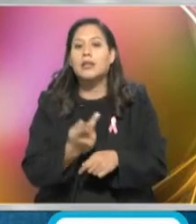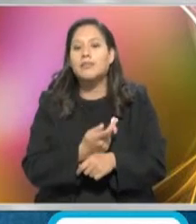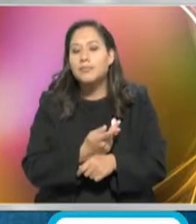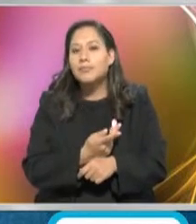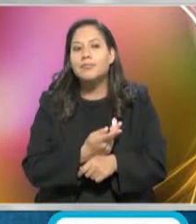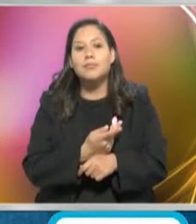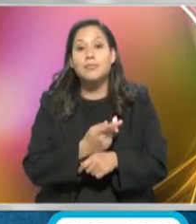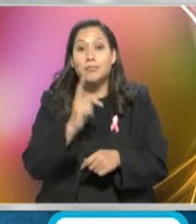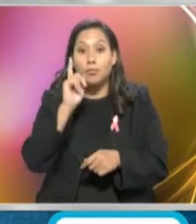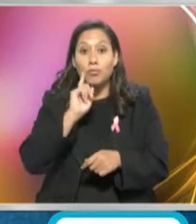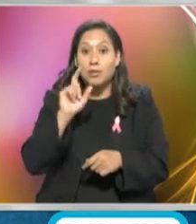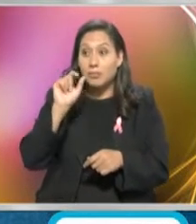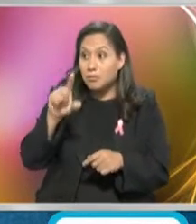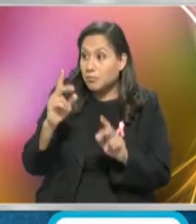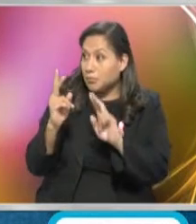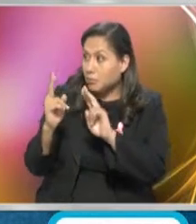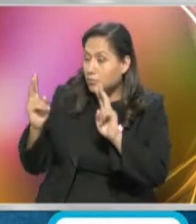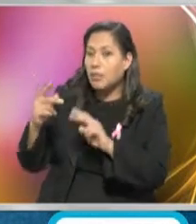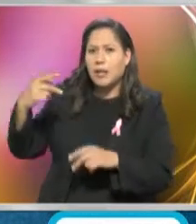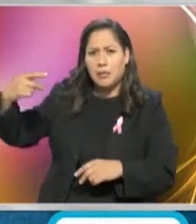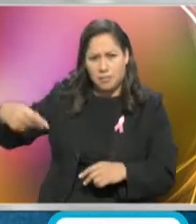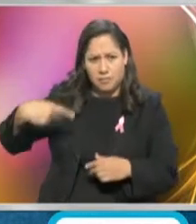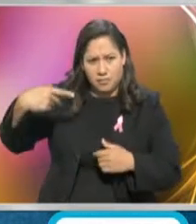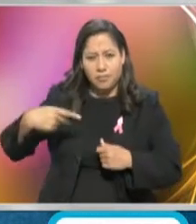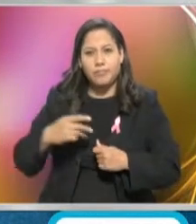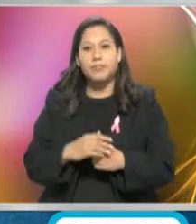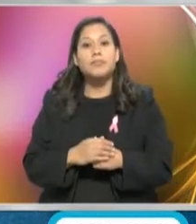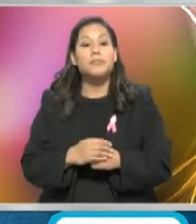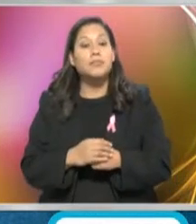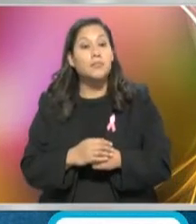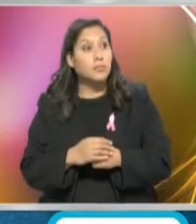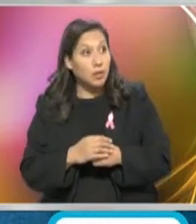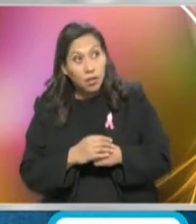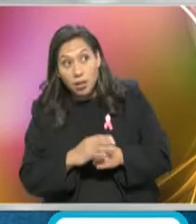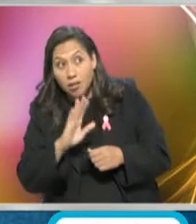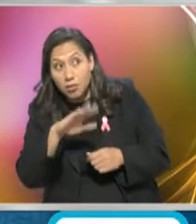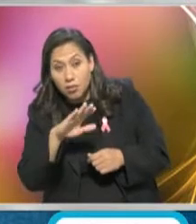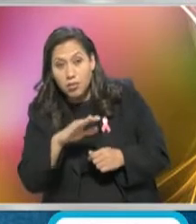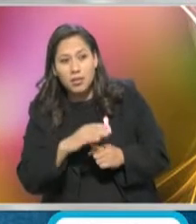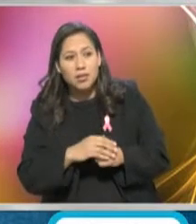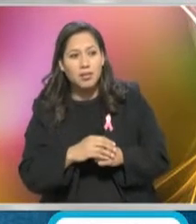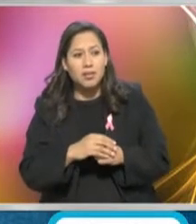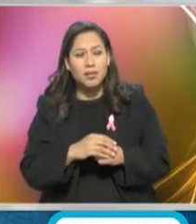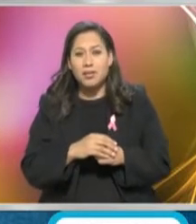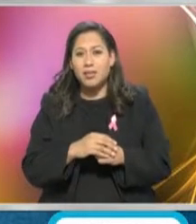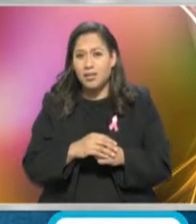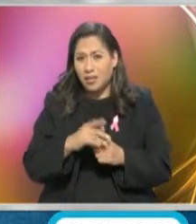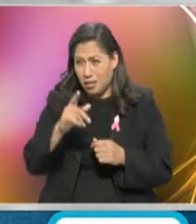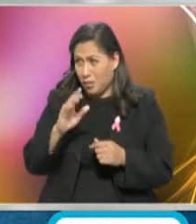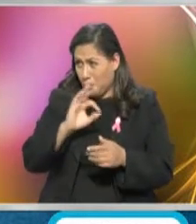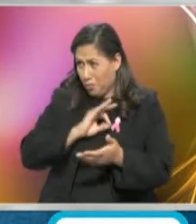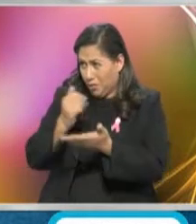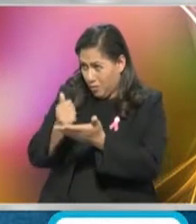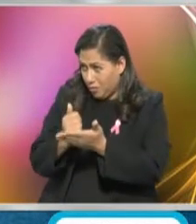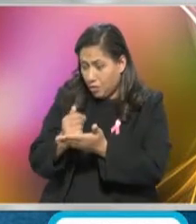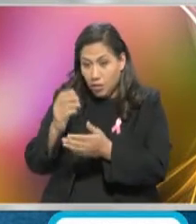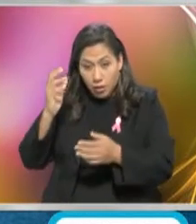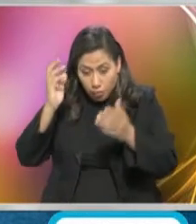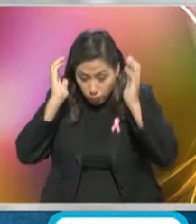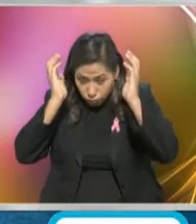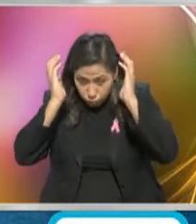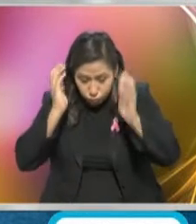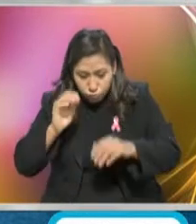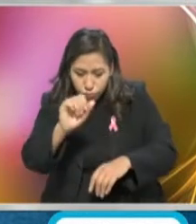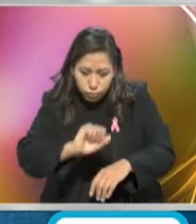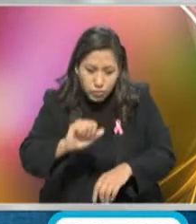Las mismas vecinas le empiezan a preguntar que si, no las podría ayudar a bañar a los perritos porque pues